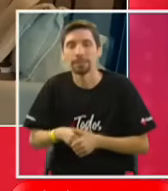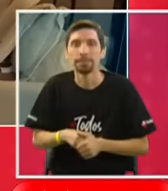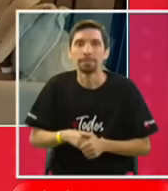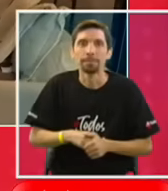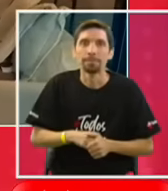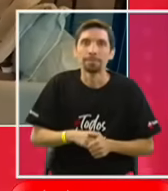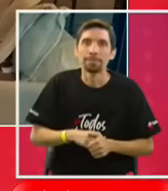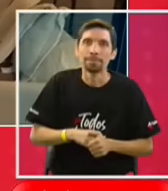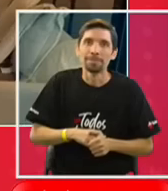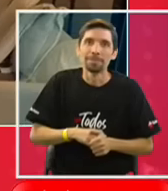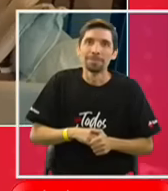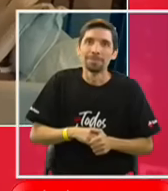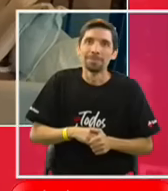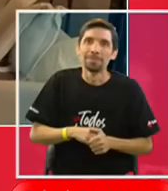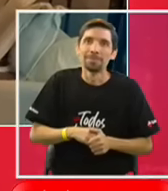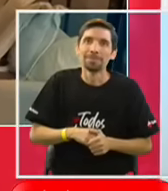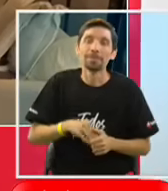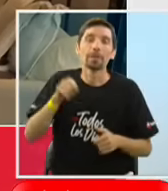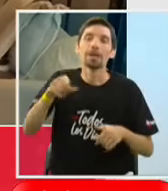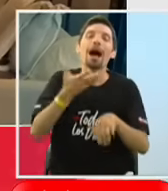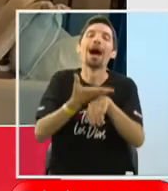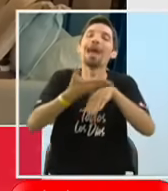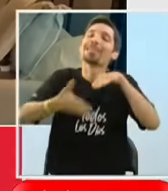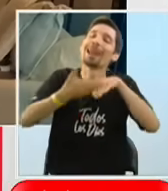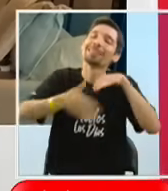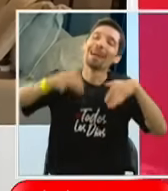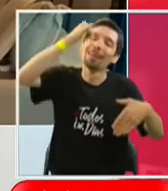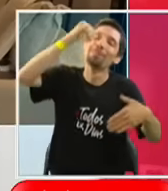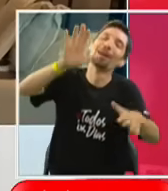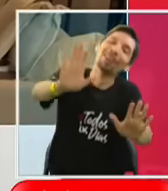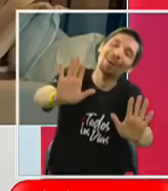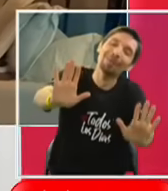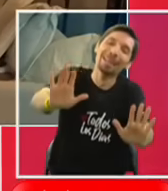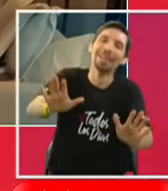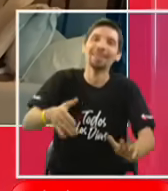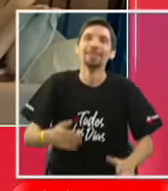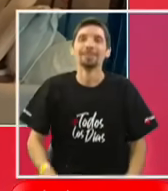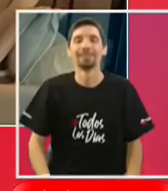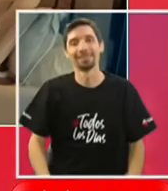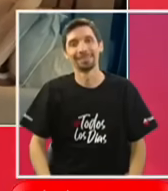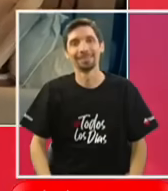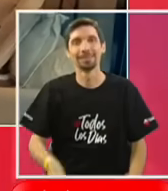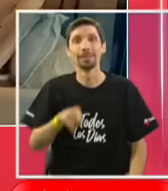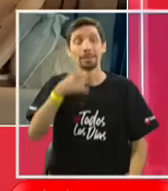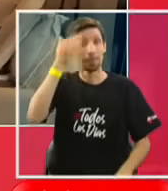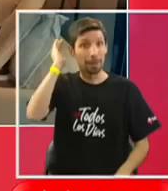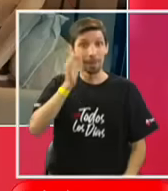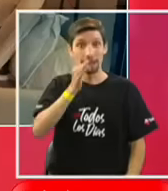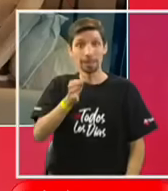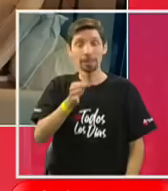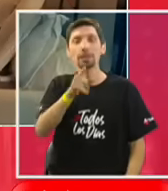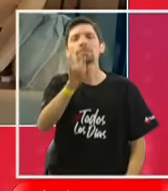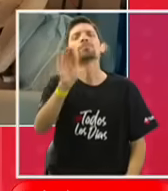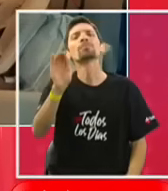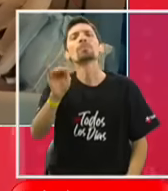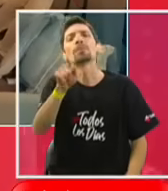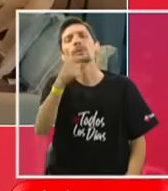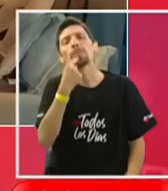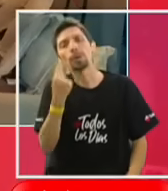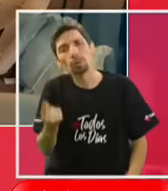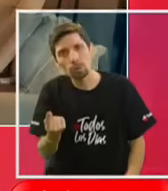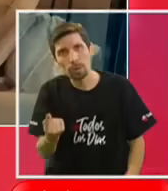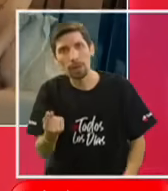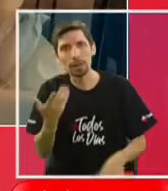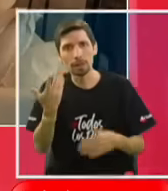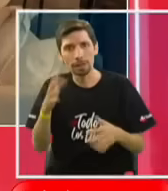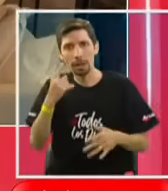Oye, aquí el desfase, hermano. Sí, no, pues el alcalde. Oye, Estefan, perdona, preguntarte porque ahí